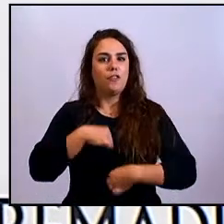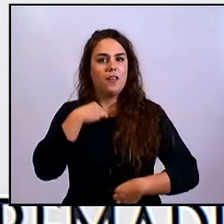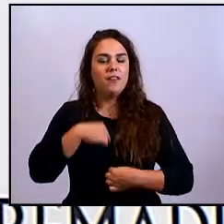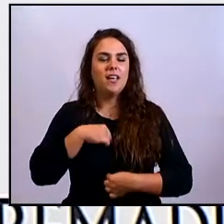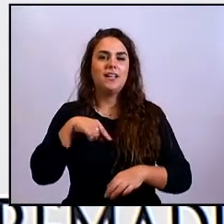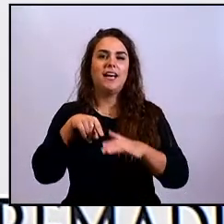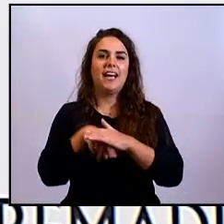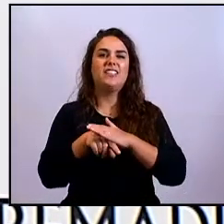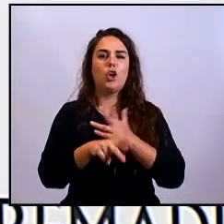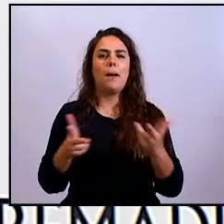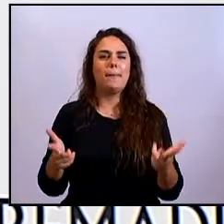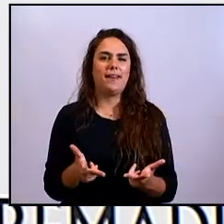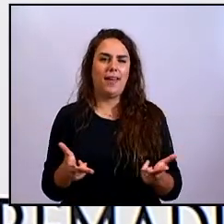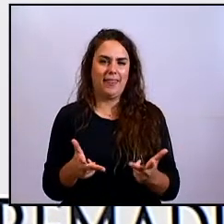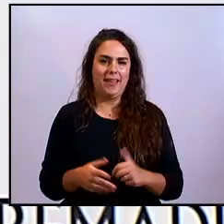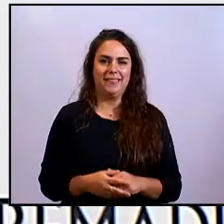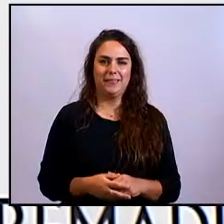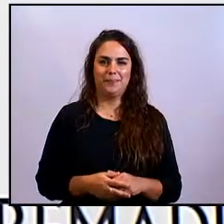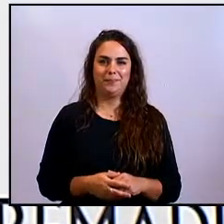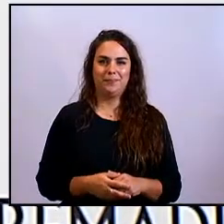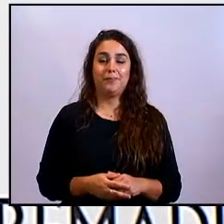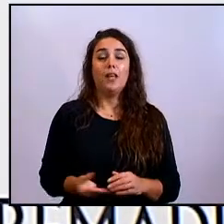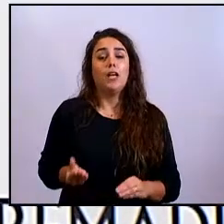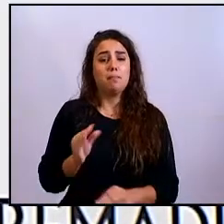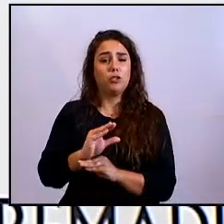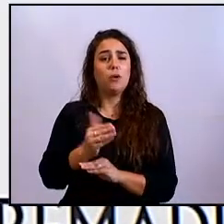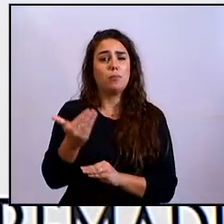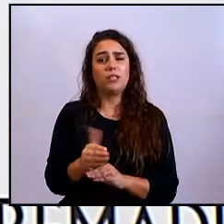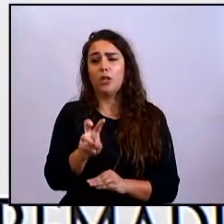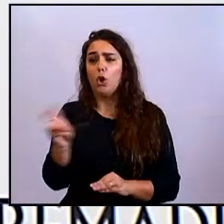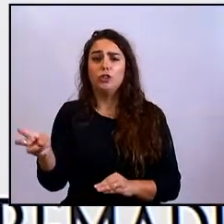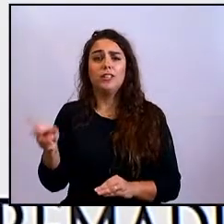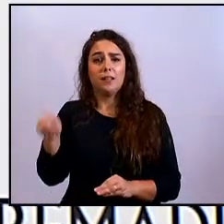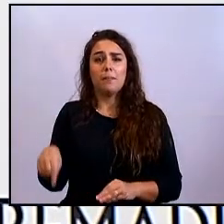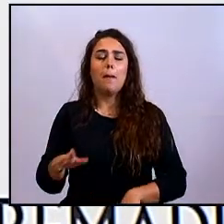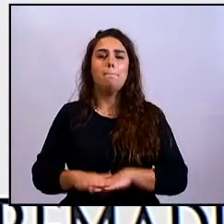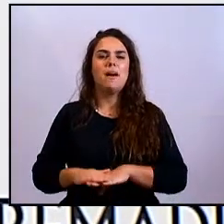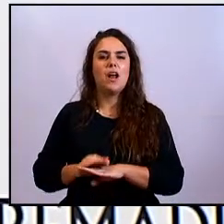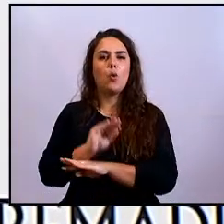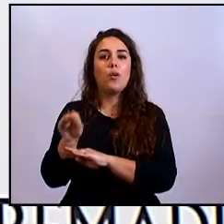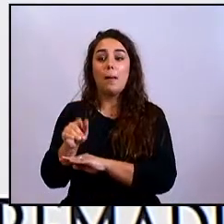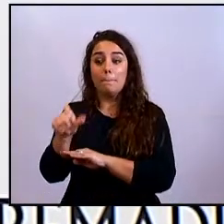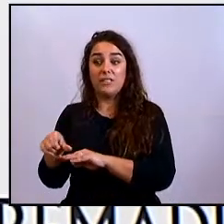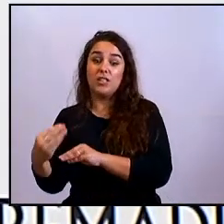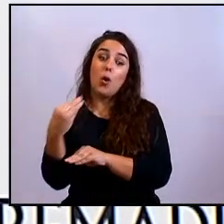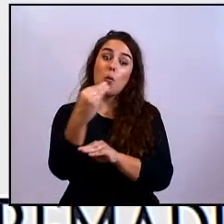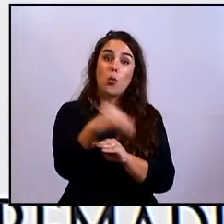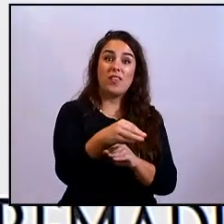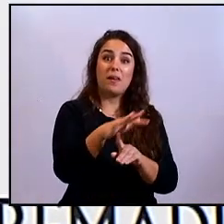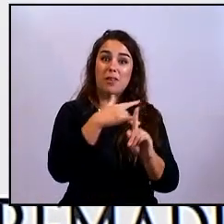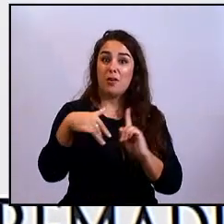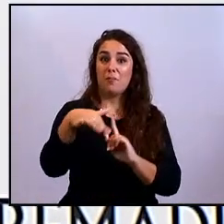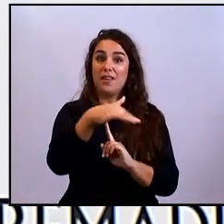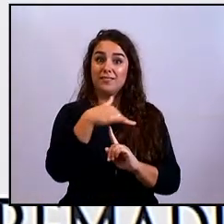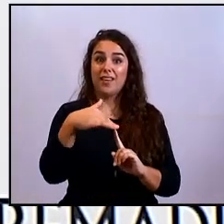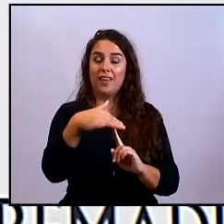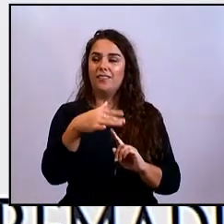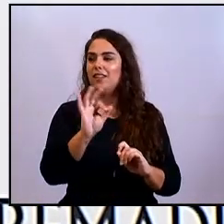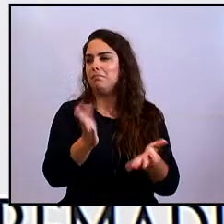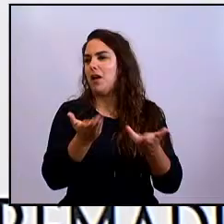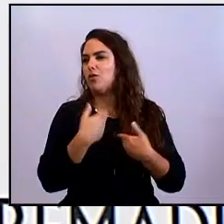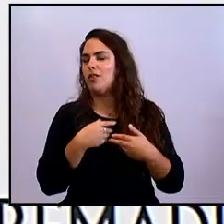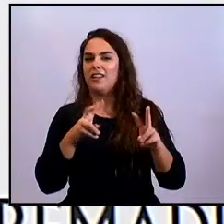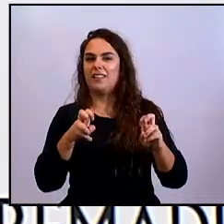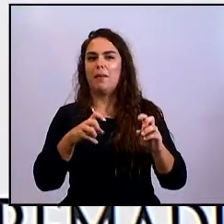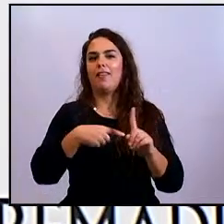gestión de emergencias y hay importantes inversiones para cuidar a los que cuidan de nuestro medio ambiente y nos facilitan alimentos de